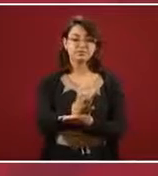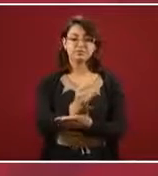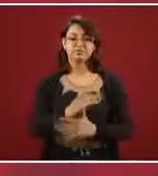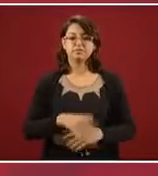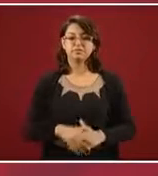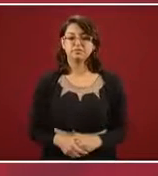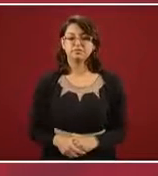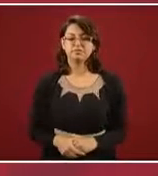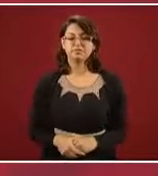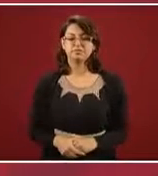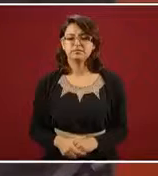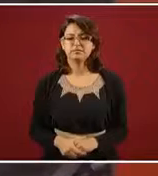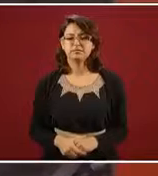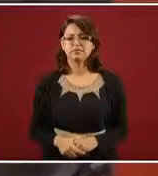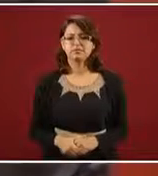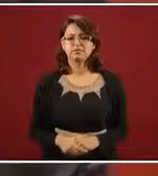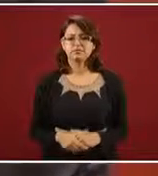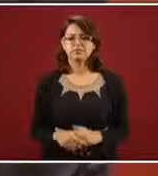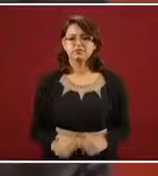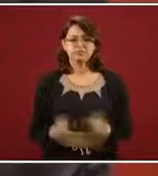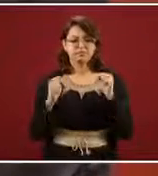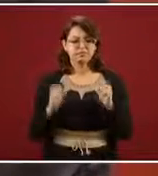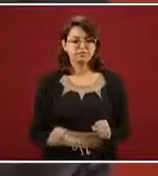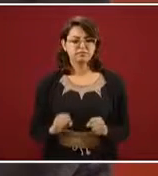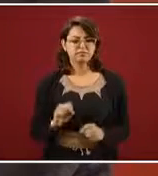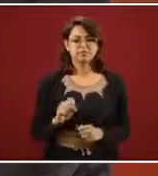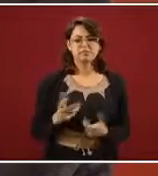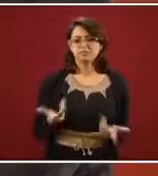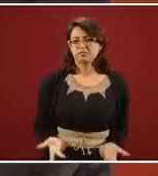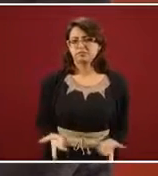de garantizar la movilidad